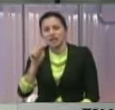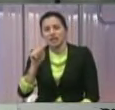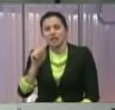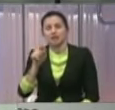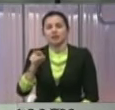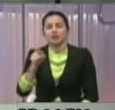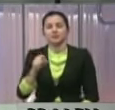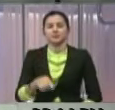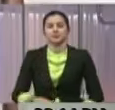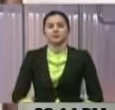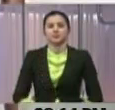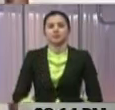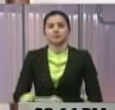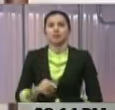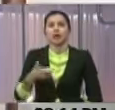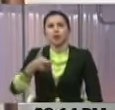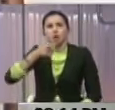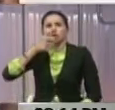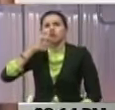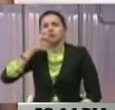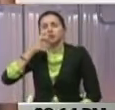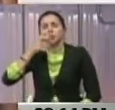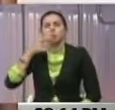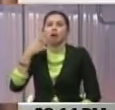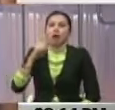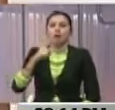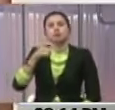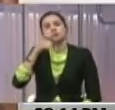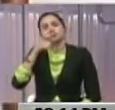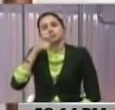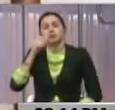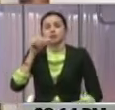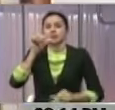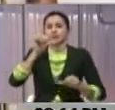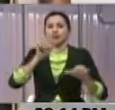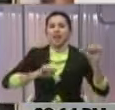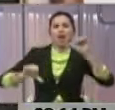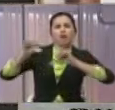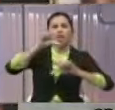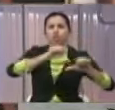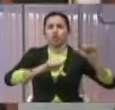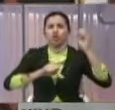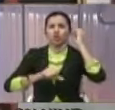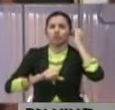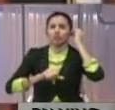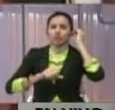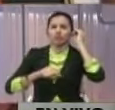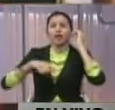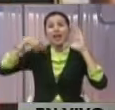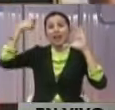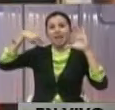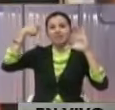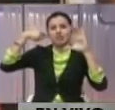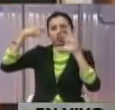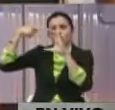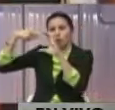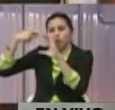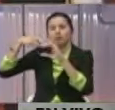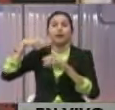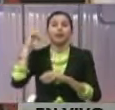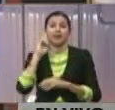tenemos observatorios y laboratorios para estudios de grabación en